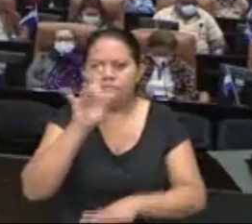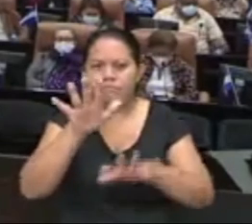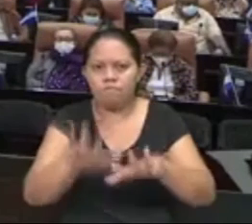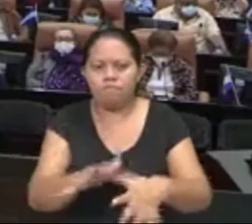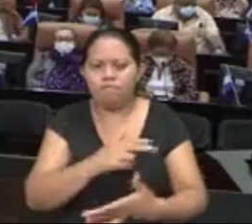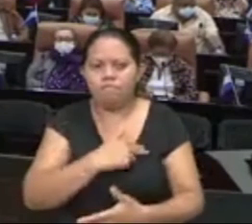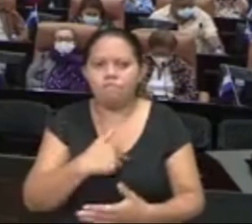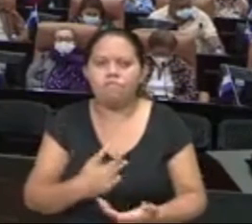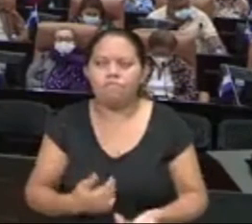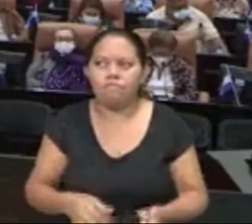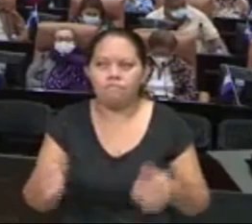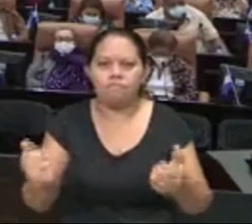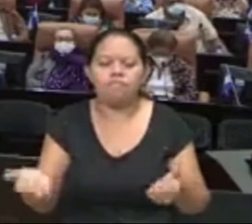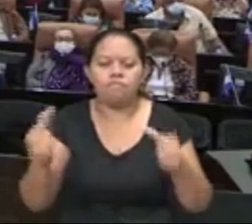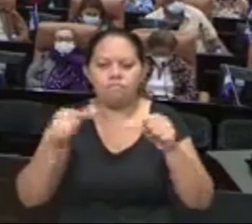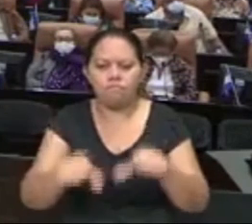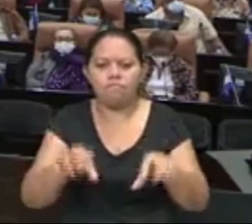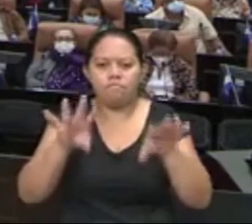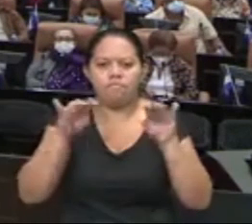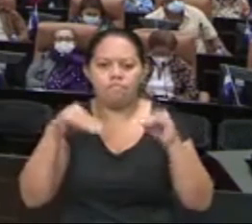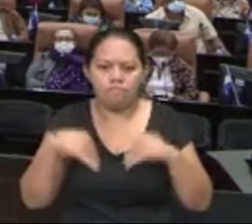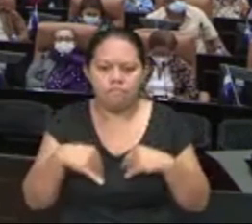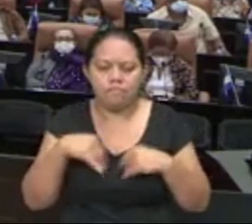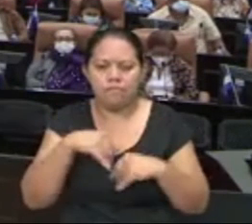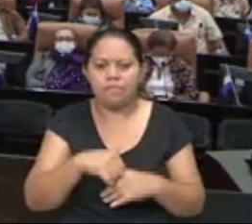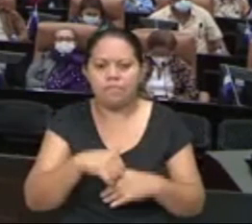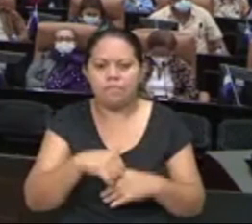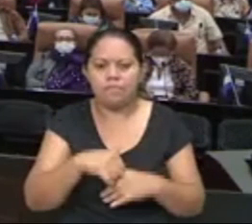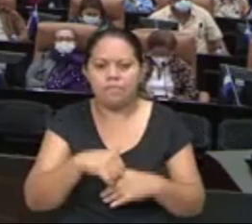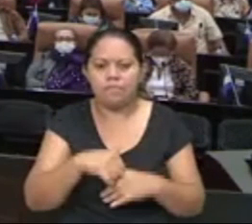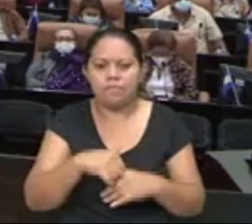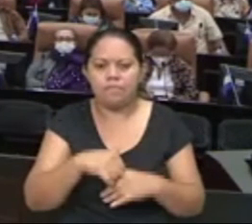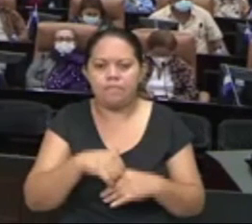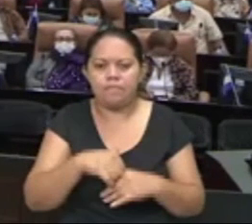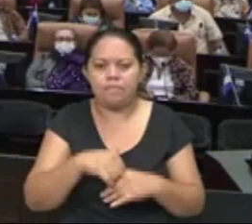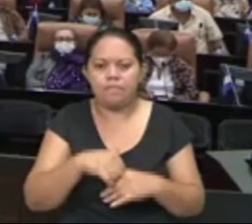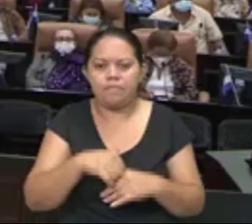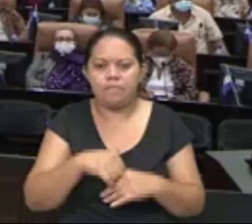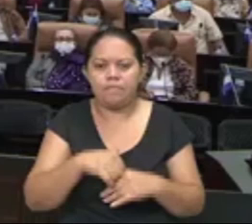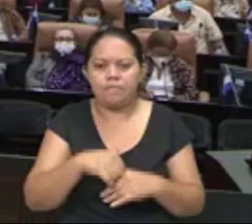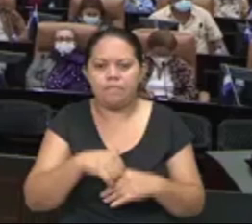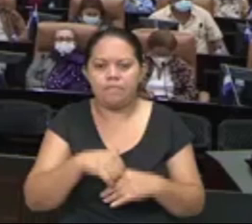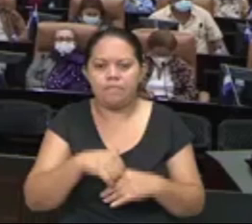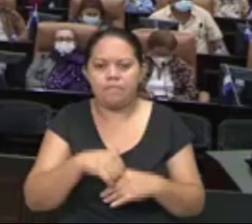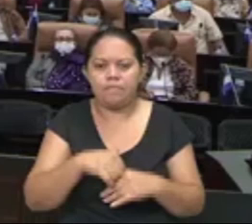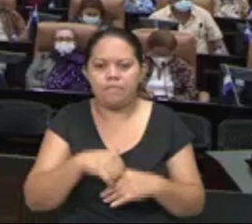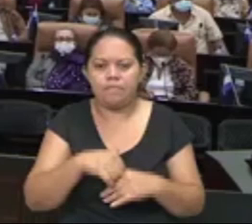Este decreto fue enviado con trámite de urgencia a la Asamblea para su aprobación y fue